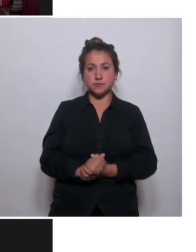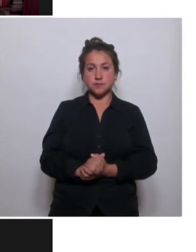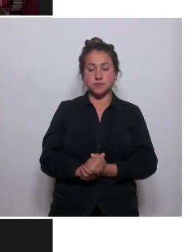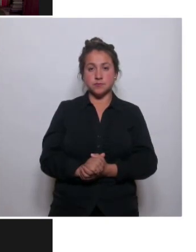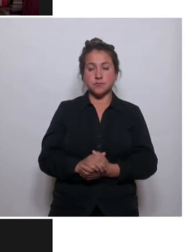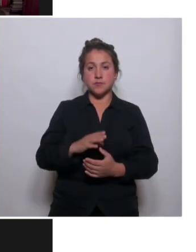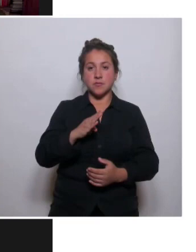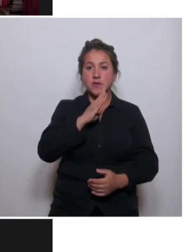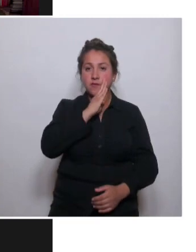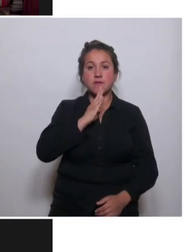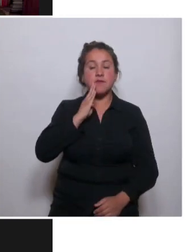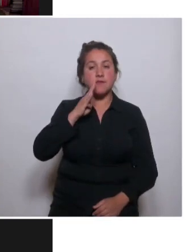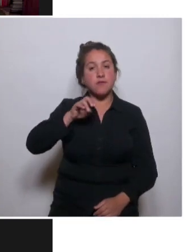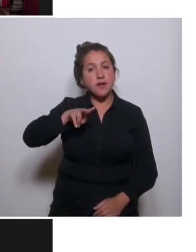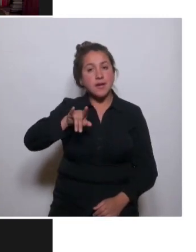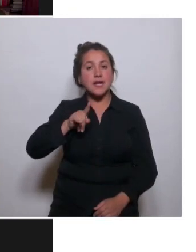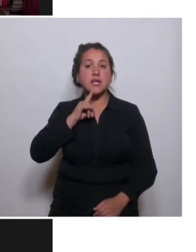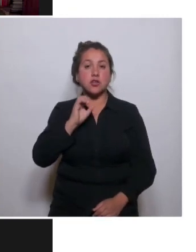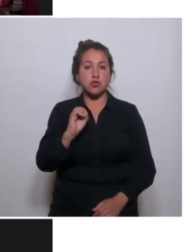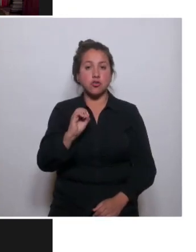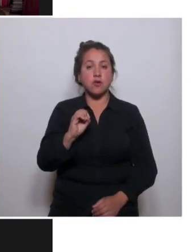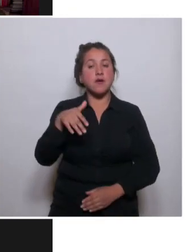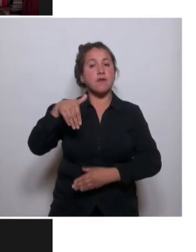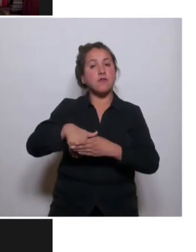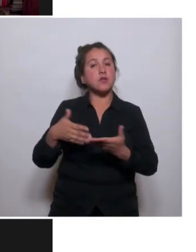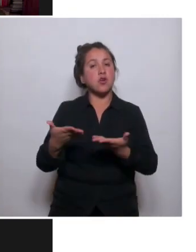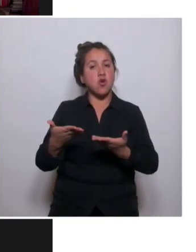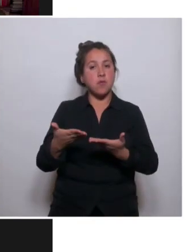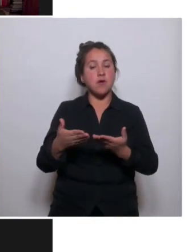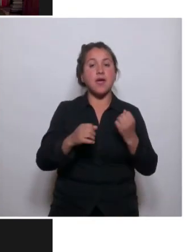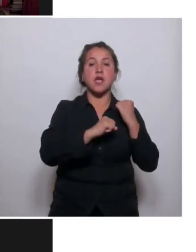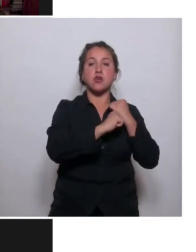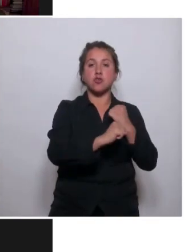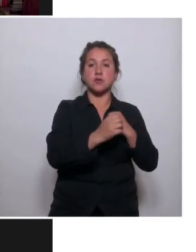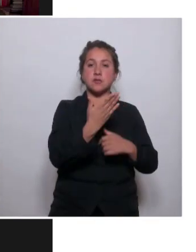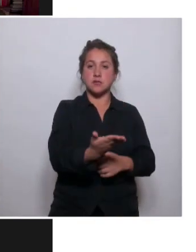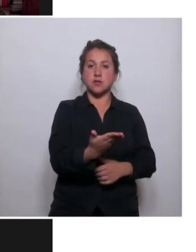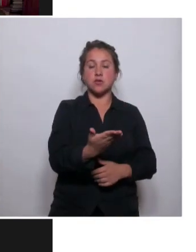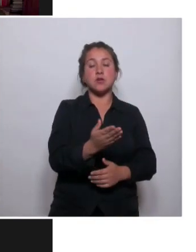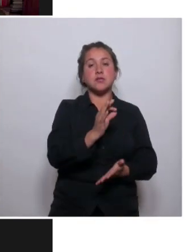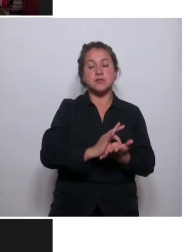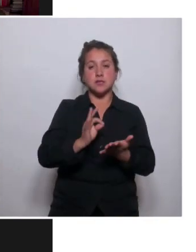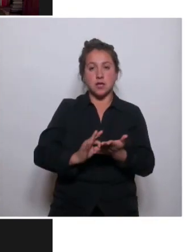Señor Benito Baranda, ¿cómo vota? ¿Cómo vota? En contra, señor secretario.